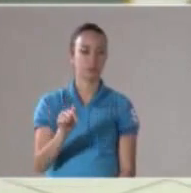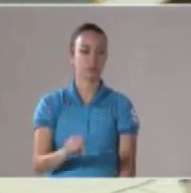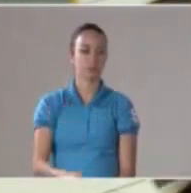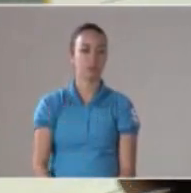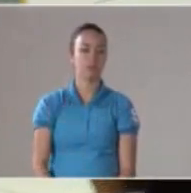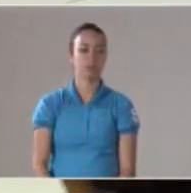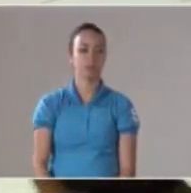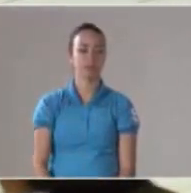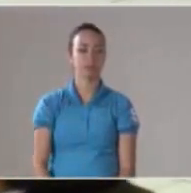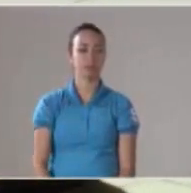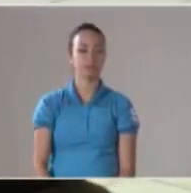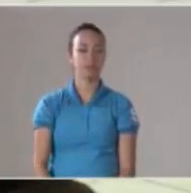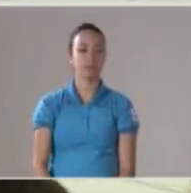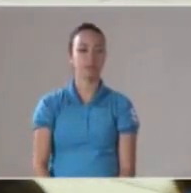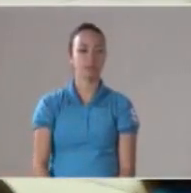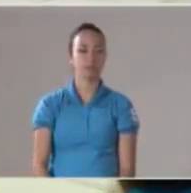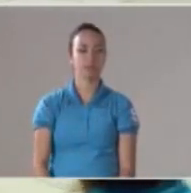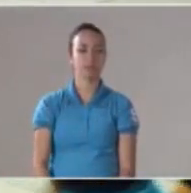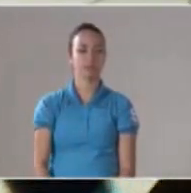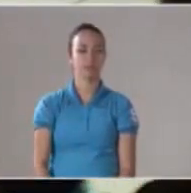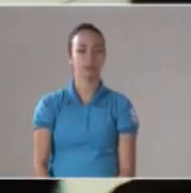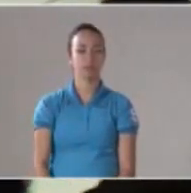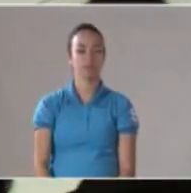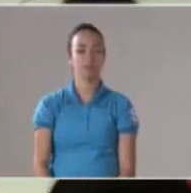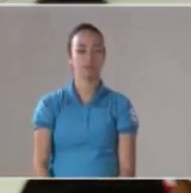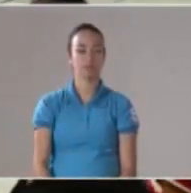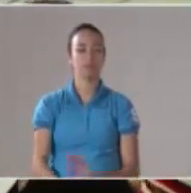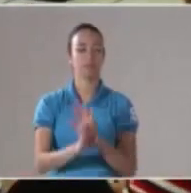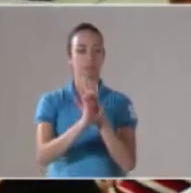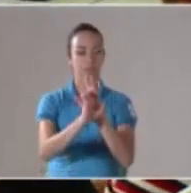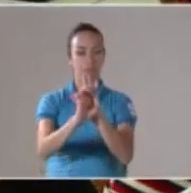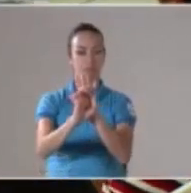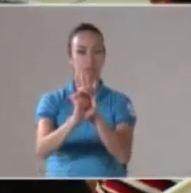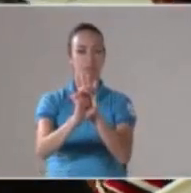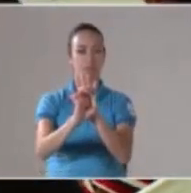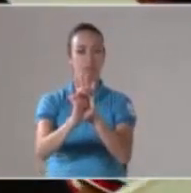No, digamos un apellido, por ejemplo,